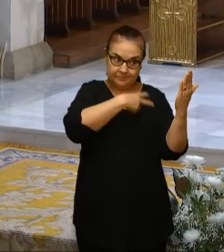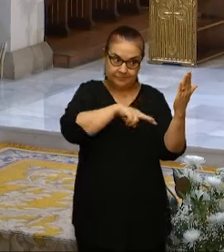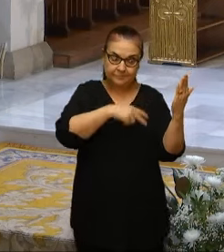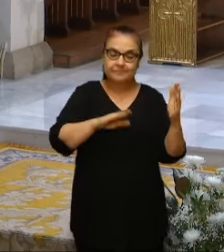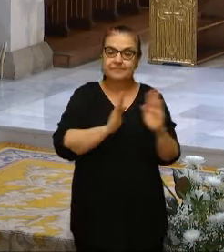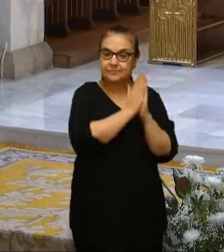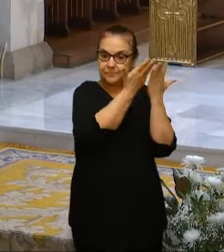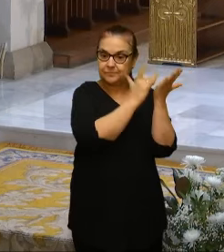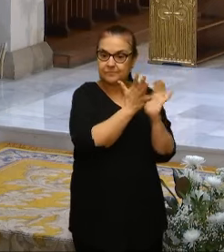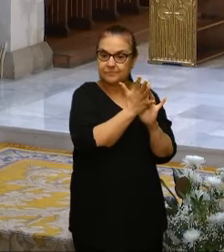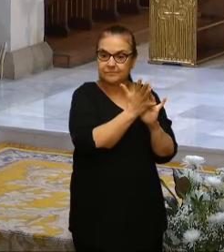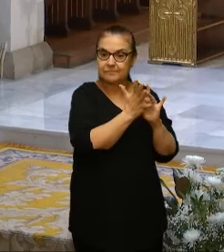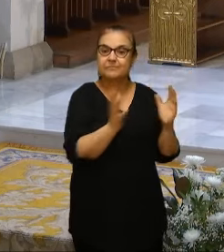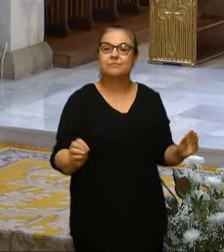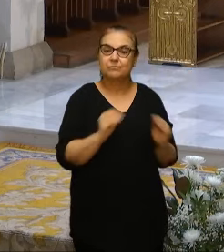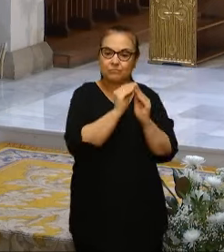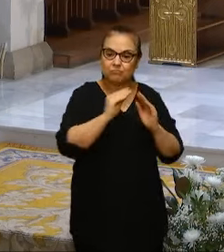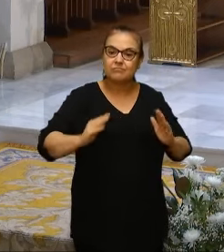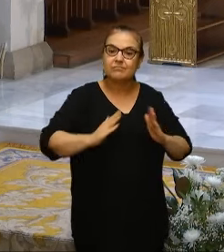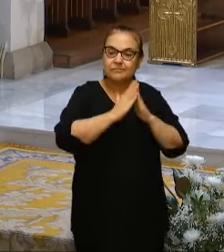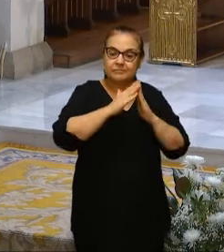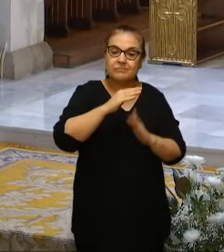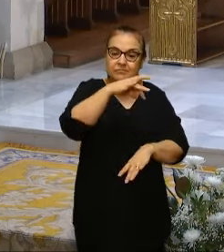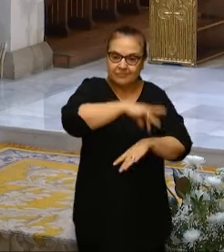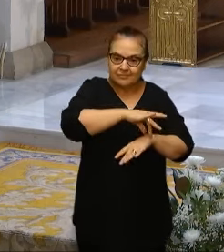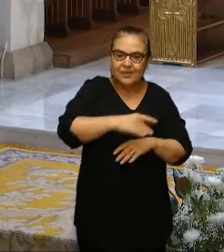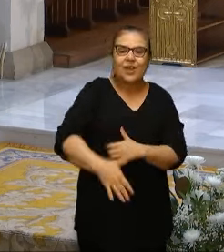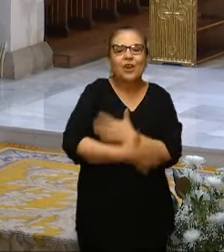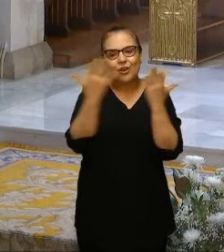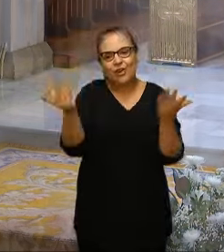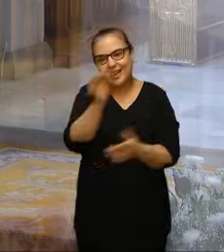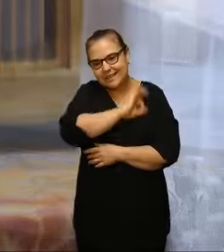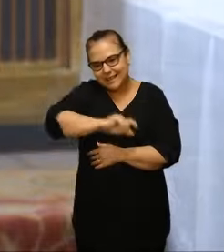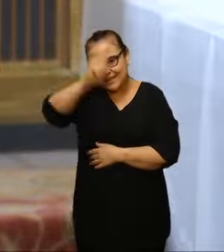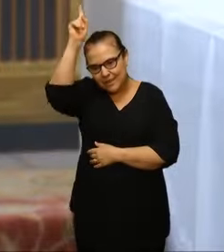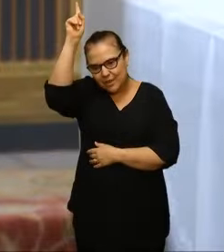Lectura del Santo Evangelio según San Lucas.